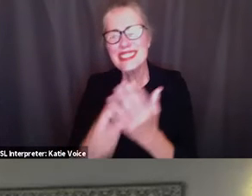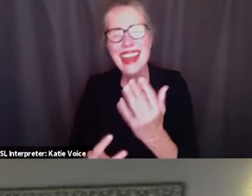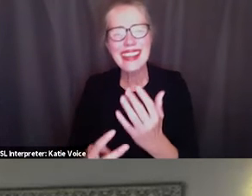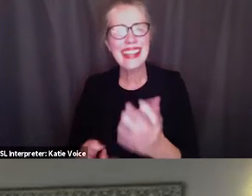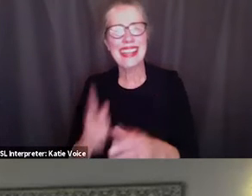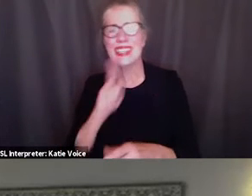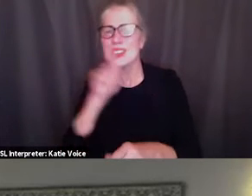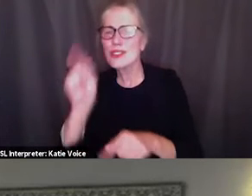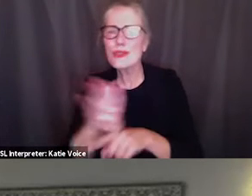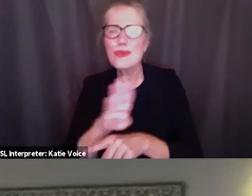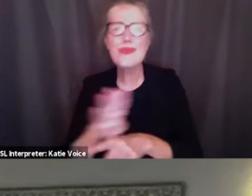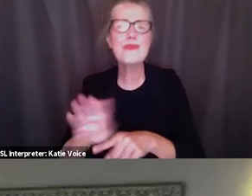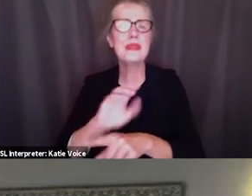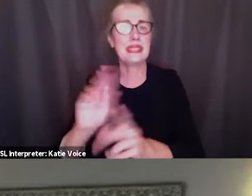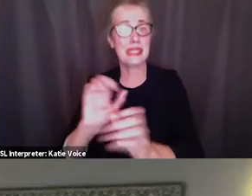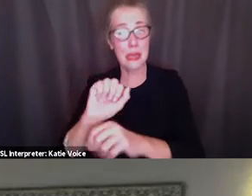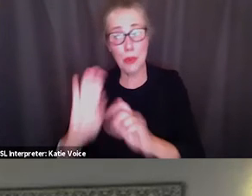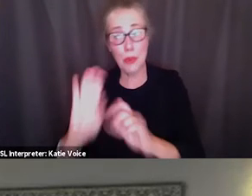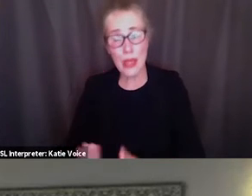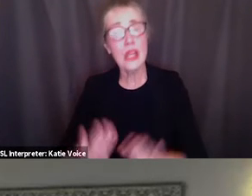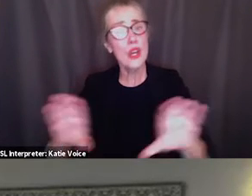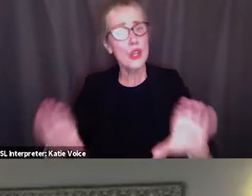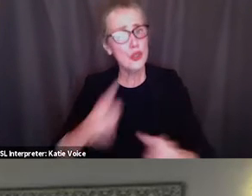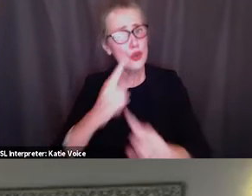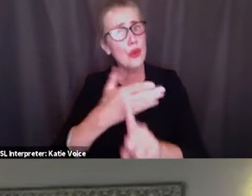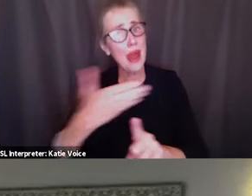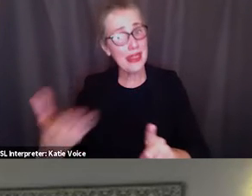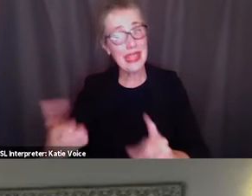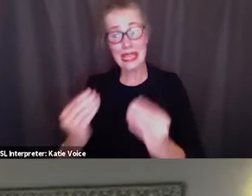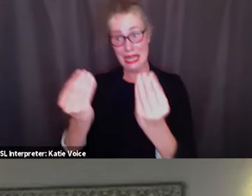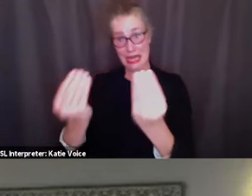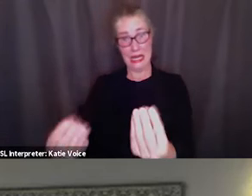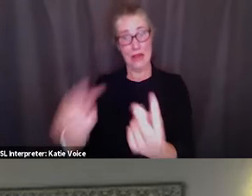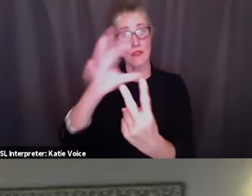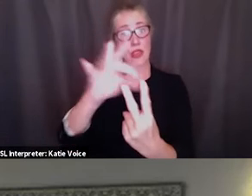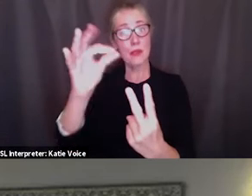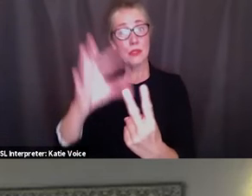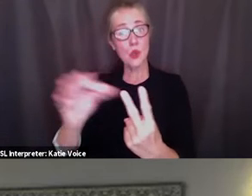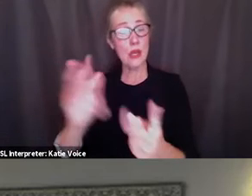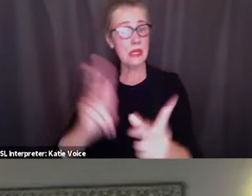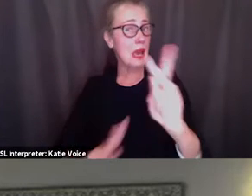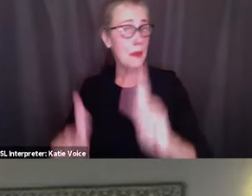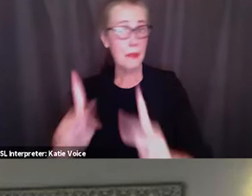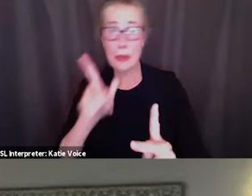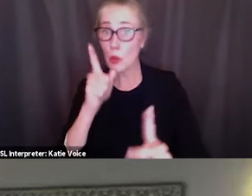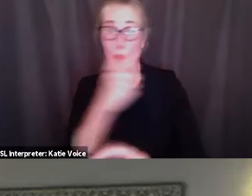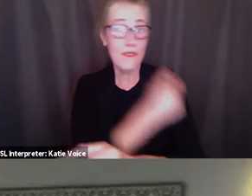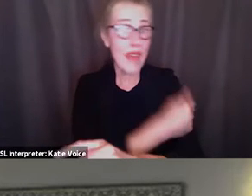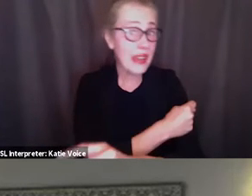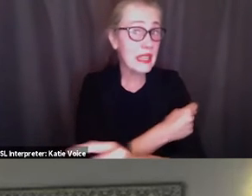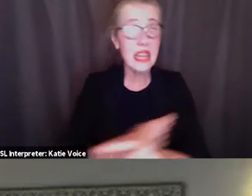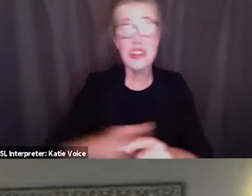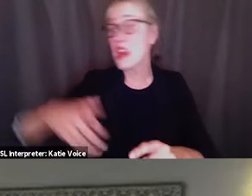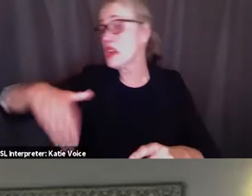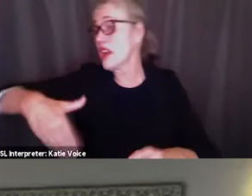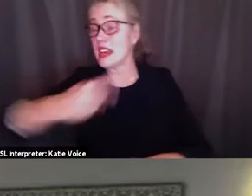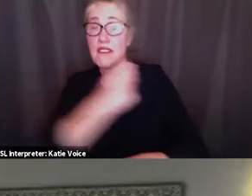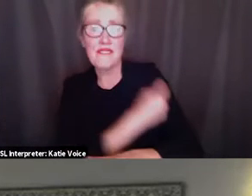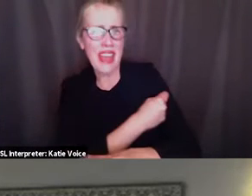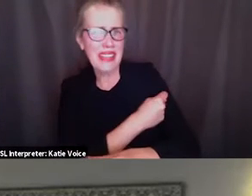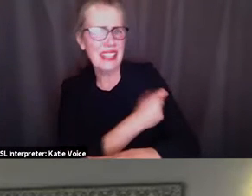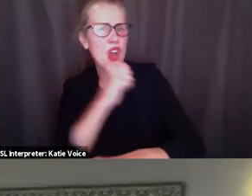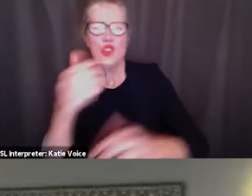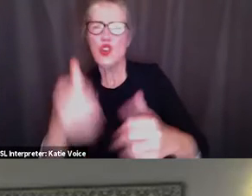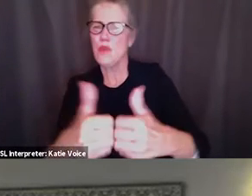lo correcto y permitan que todos los miembros tengan la opción de decidir si se quieren vacunar o no. Dejen de